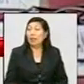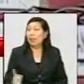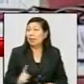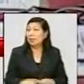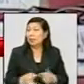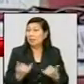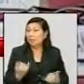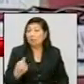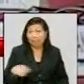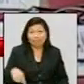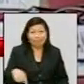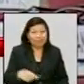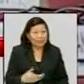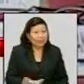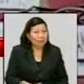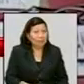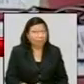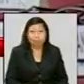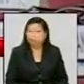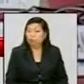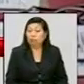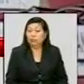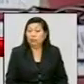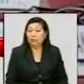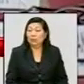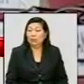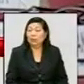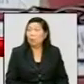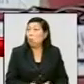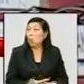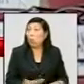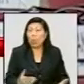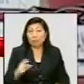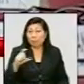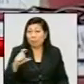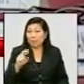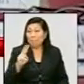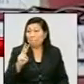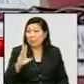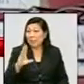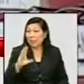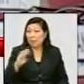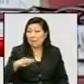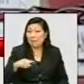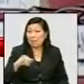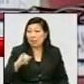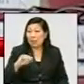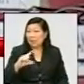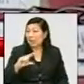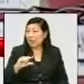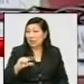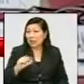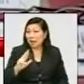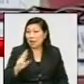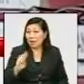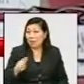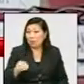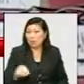momento para nosotros es una entelequia. No existe un frasco de 25 miligramos por mililitro.